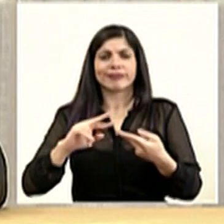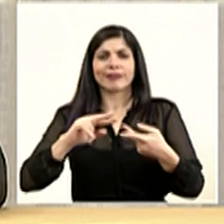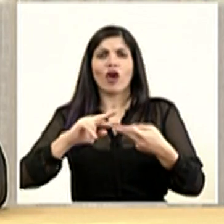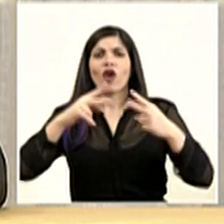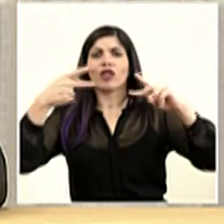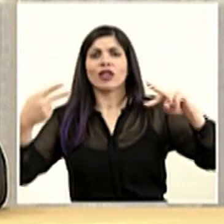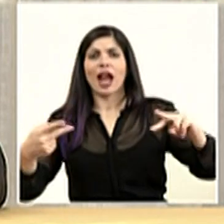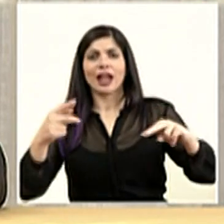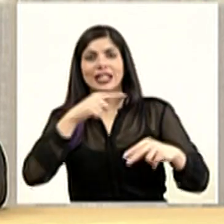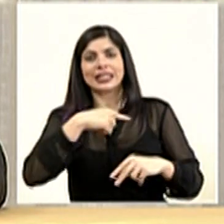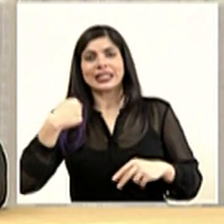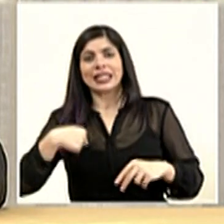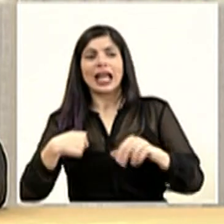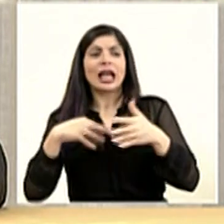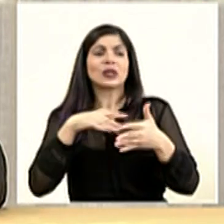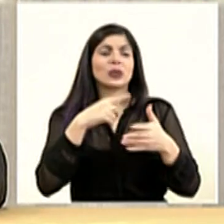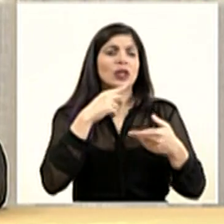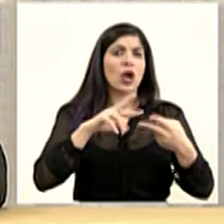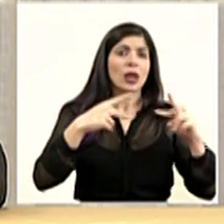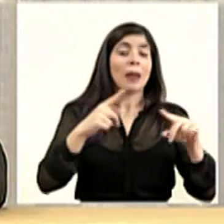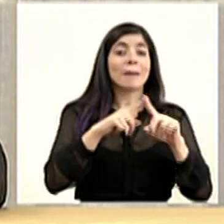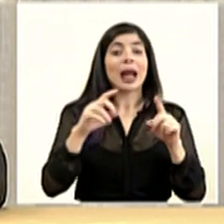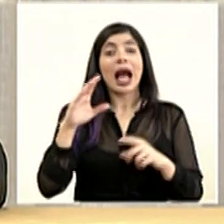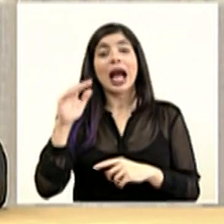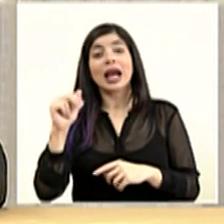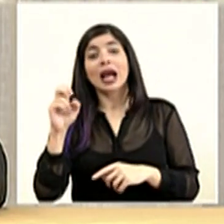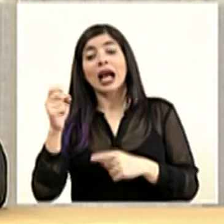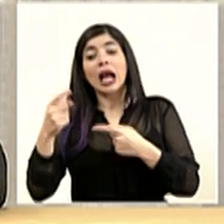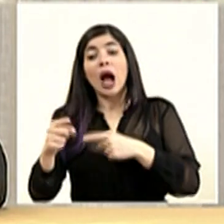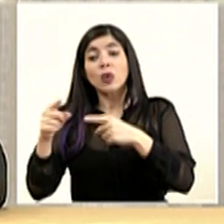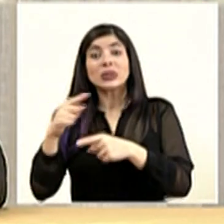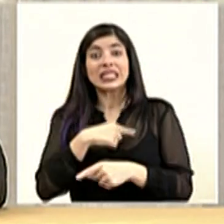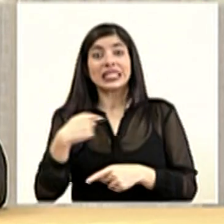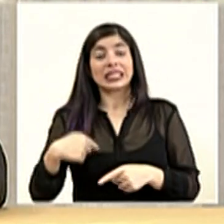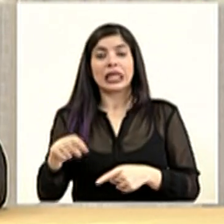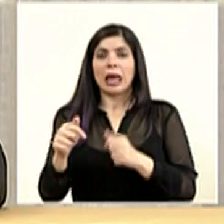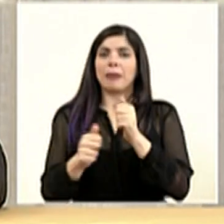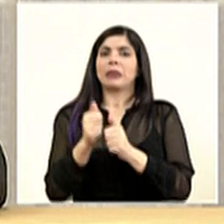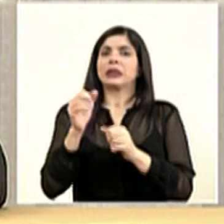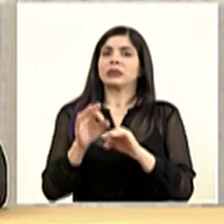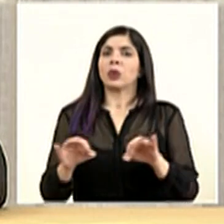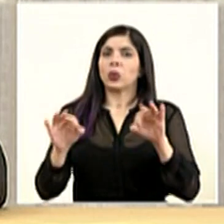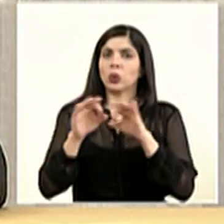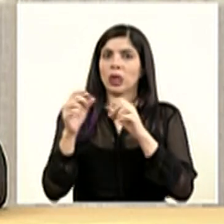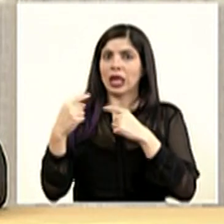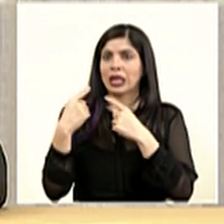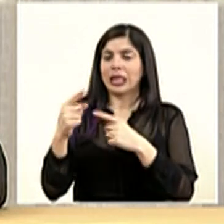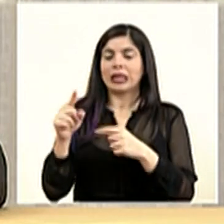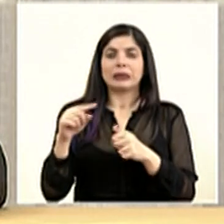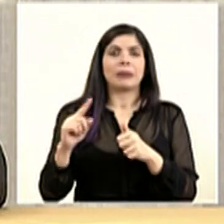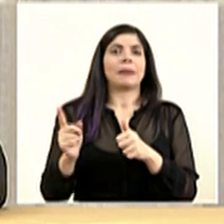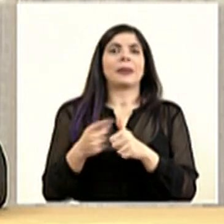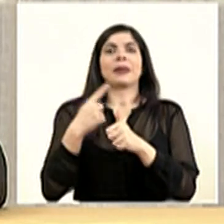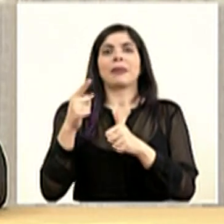las autoridades chinas. Sin embargo, recordemos que la casuística china ha sido una de las más importantes y también de las pioneras, y en ese sentido nosotros seguimos